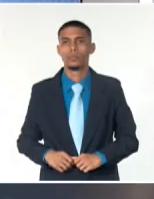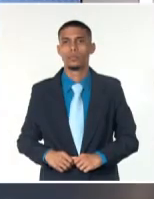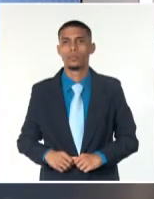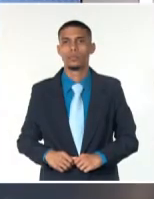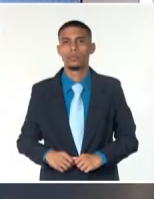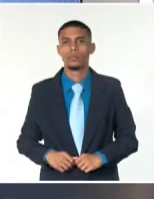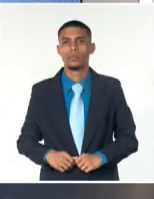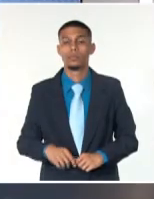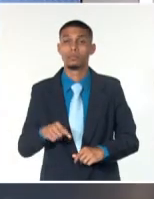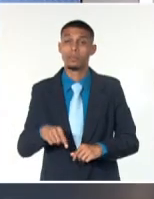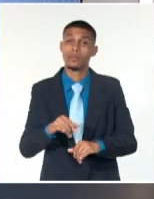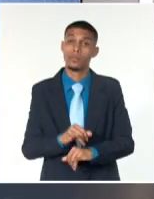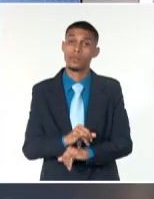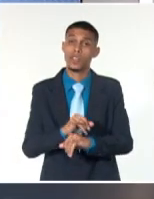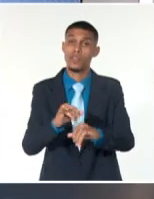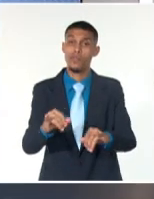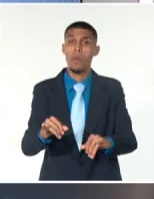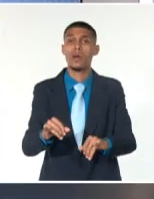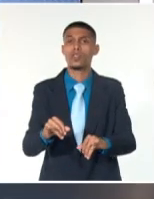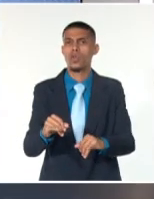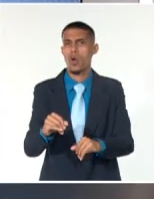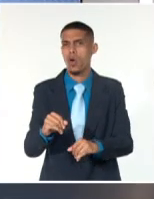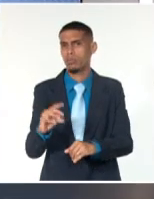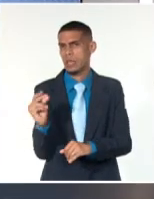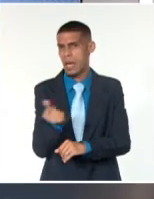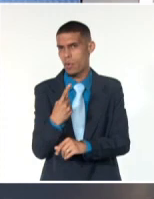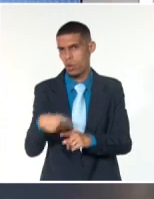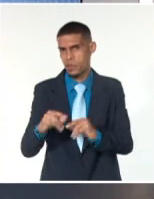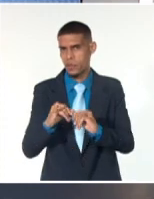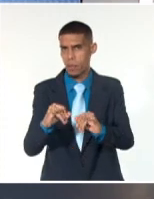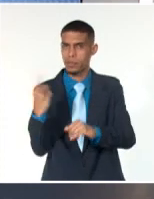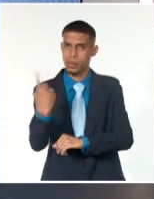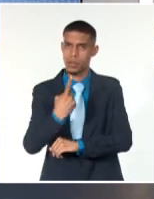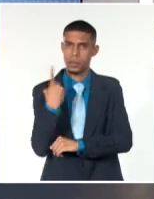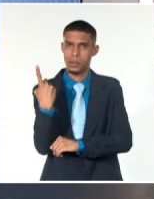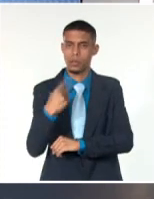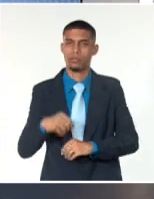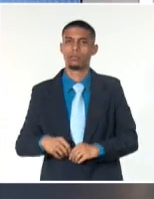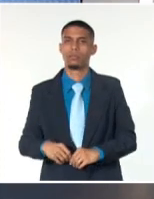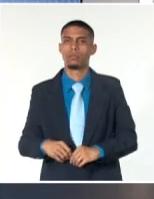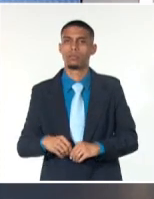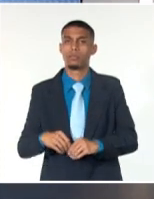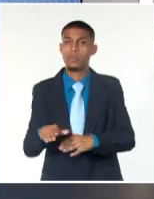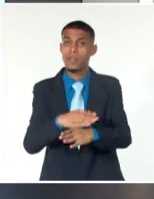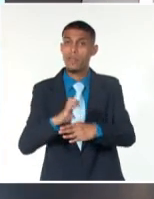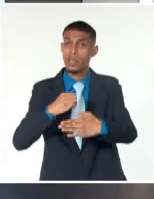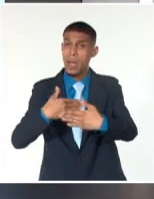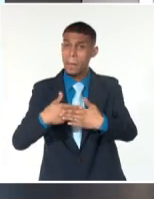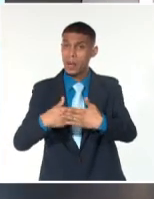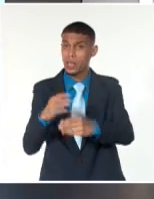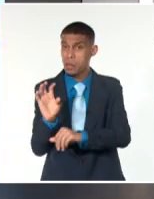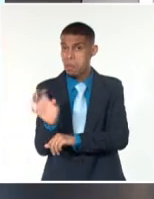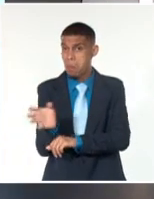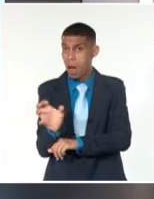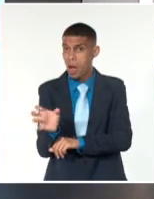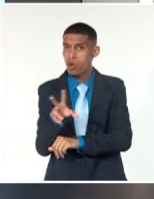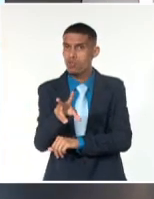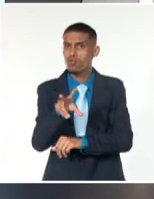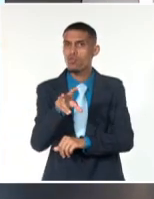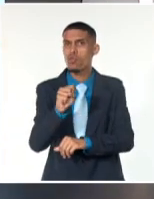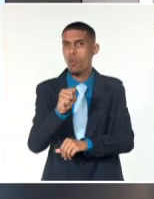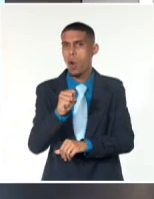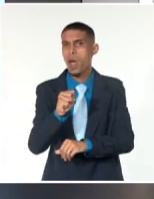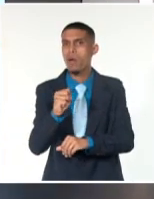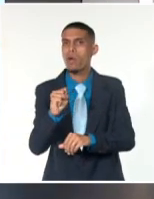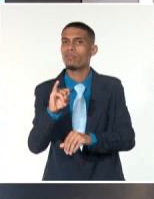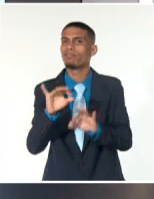tiempo para nuestro rápido repaso por otras informaciones del ámbito nacional entidades del sistema bancario fomentarán la informatización de la